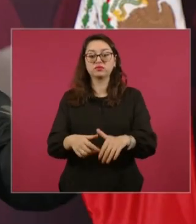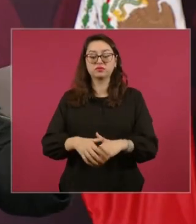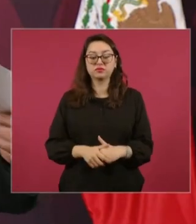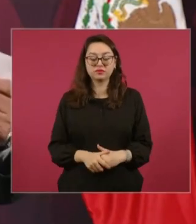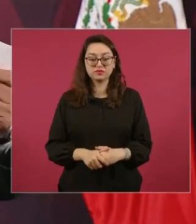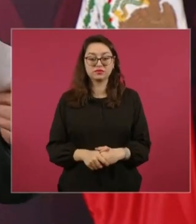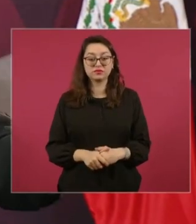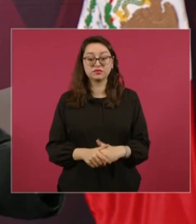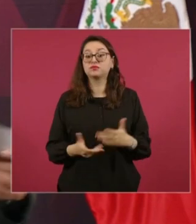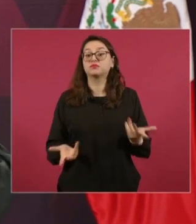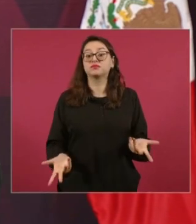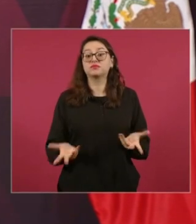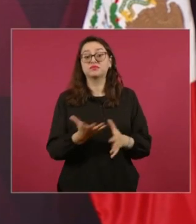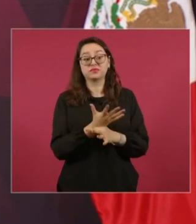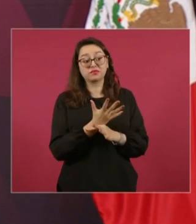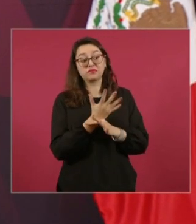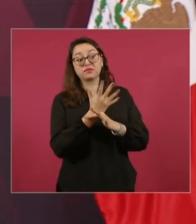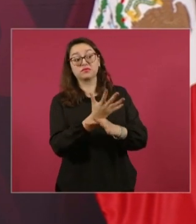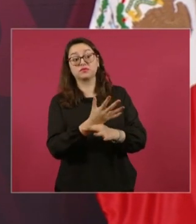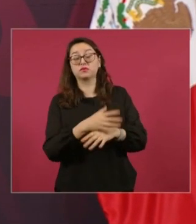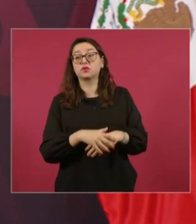el problema fiscal